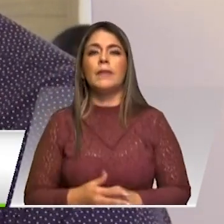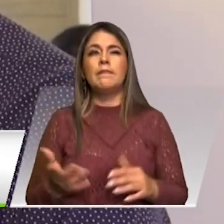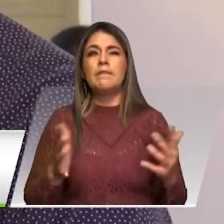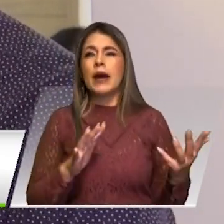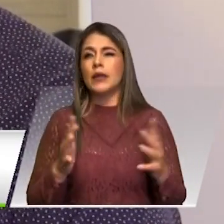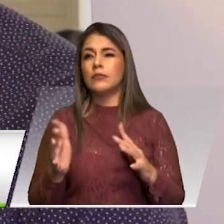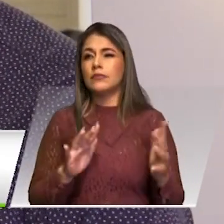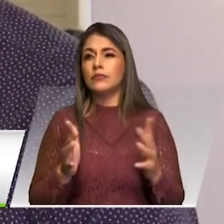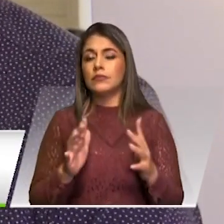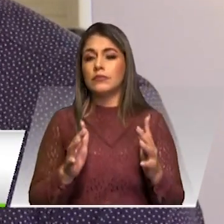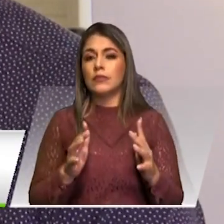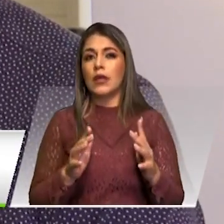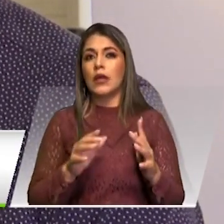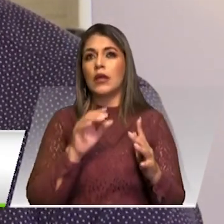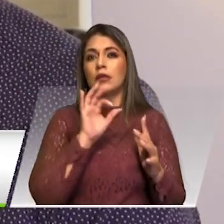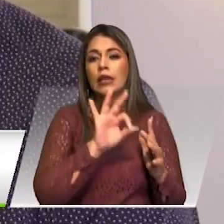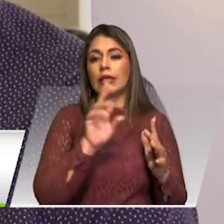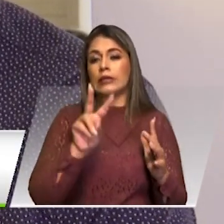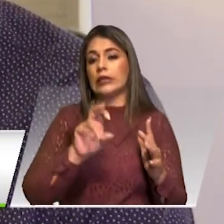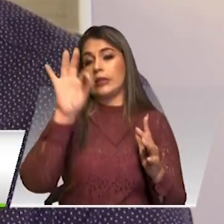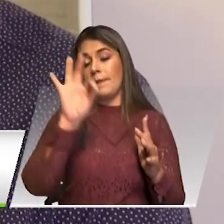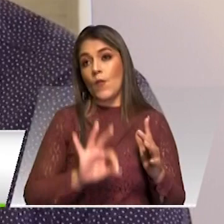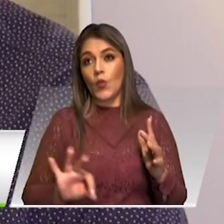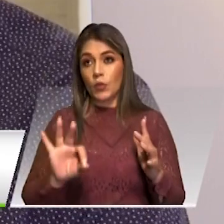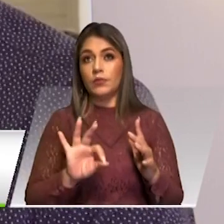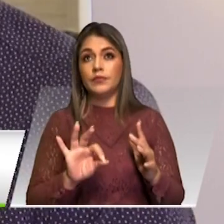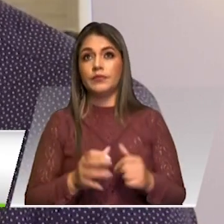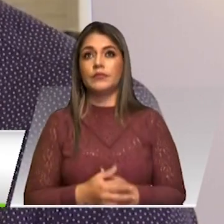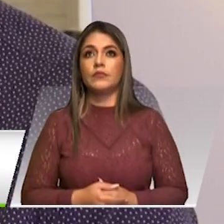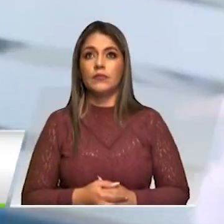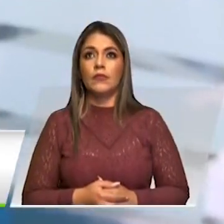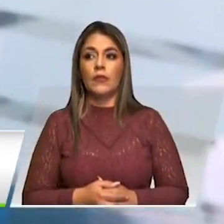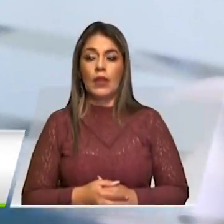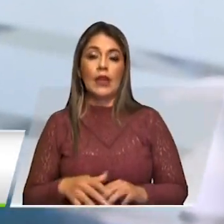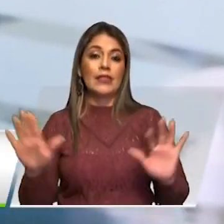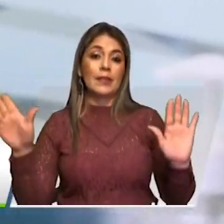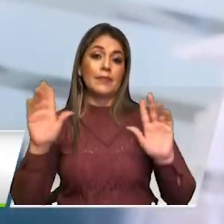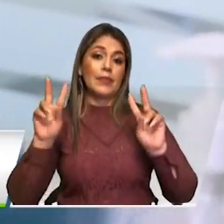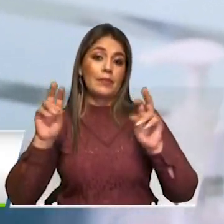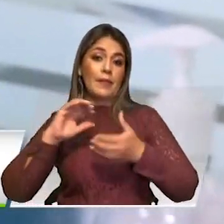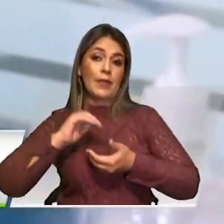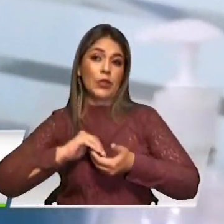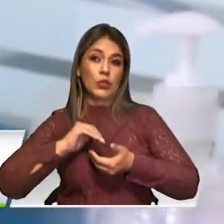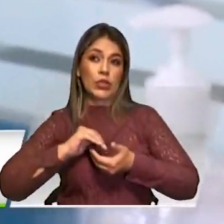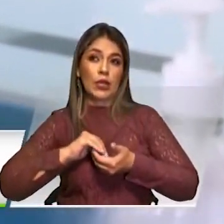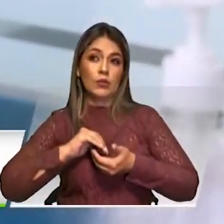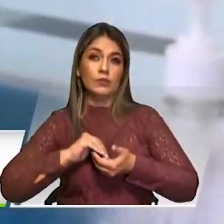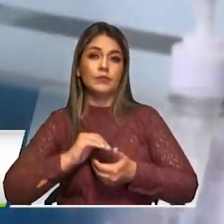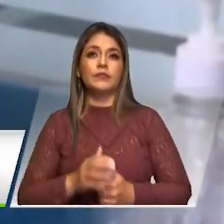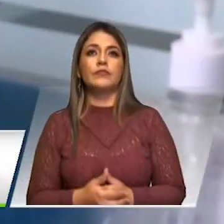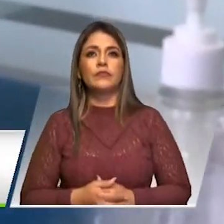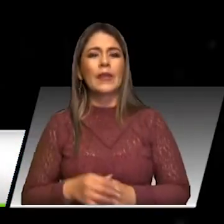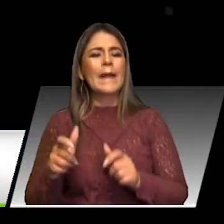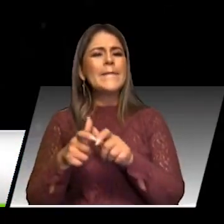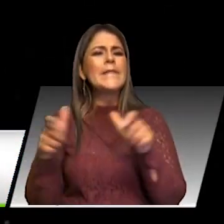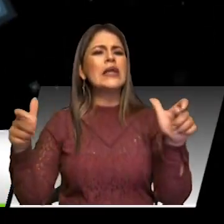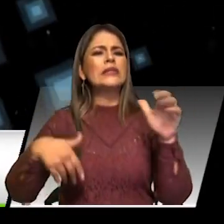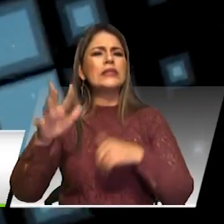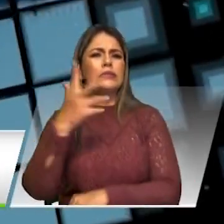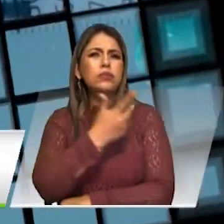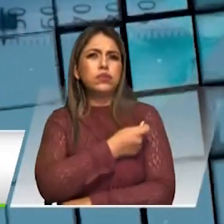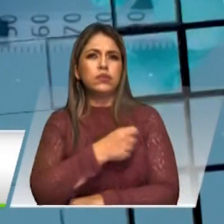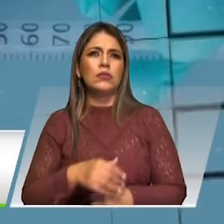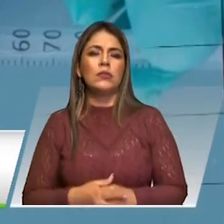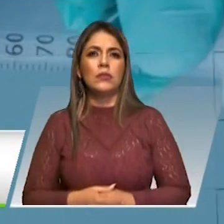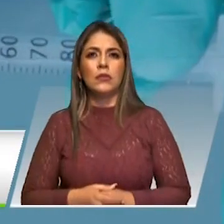cumpliendo con una meta del 37 por ciento y eso solamente hablando de metrosalud los lugares con mayor promedio de dosis aplicadas son la